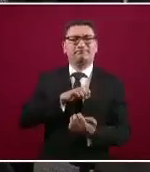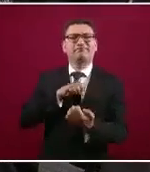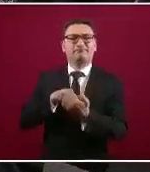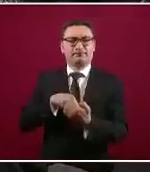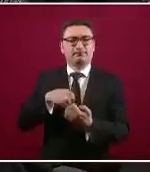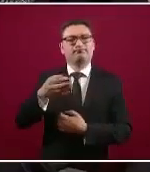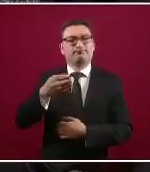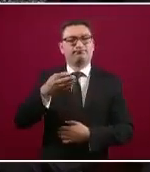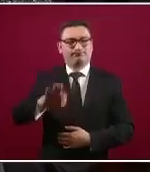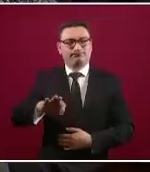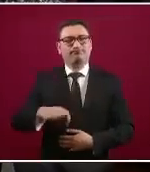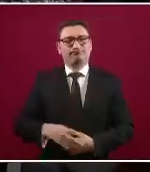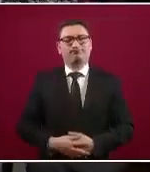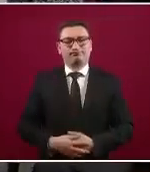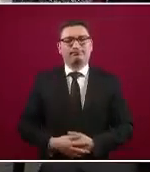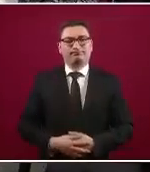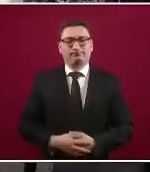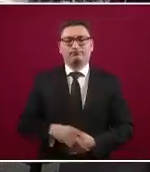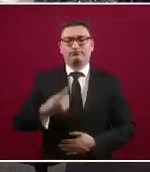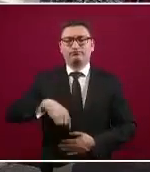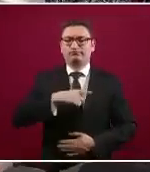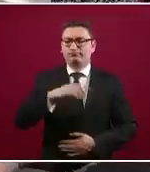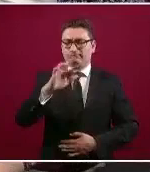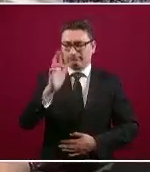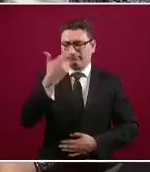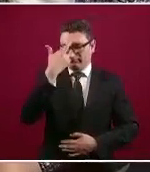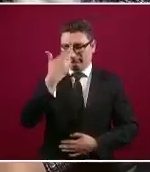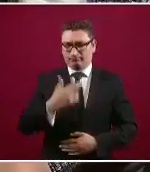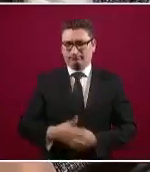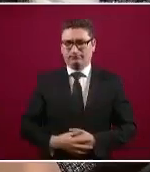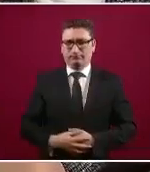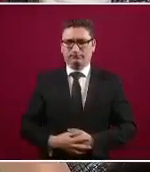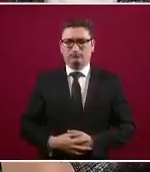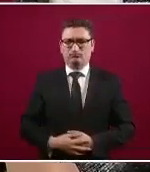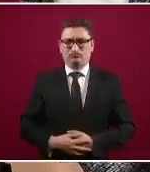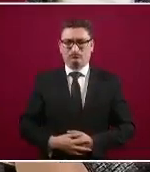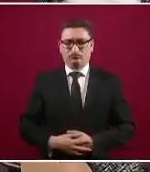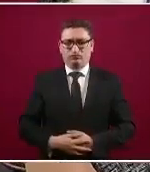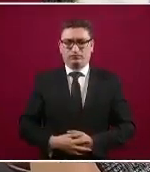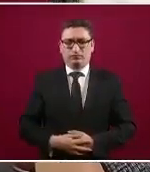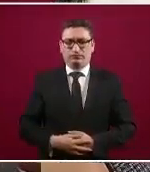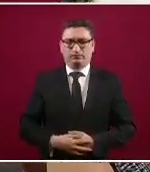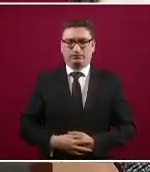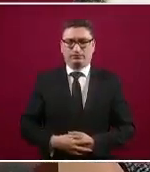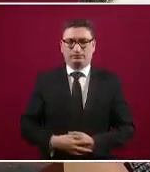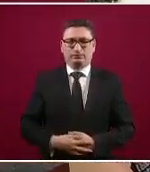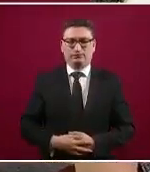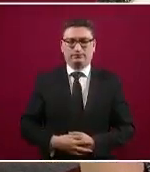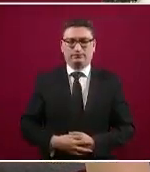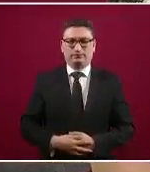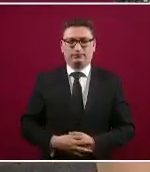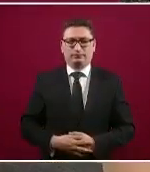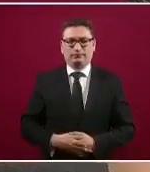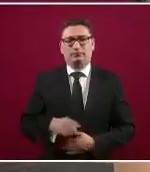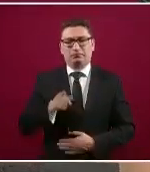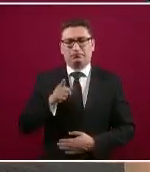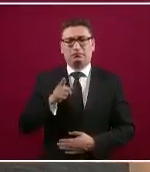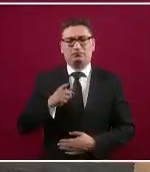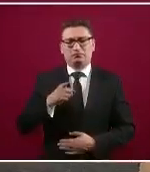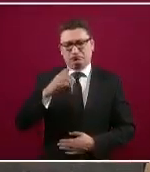y lo asesinan. Lo recordamos con mucho